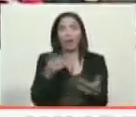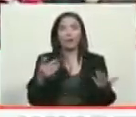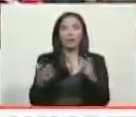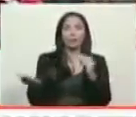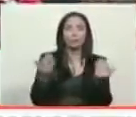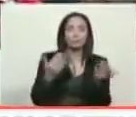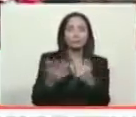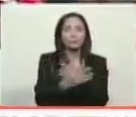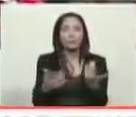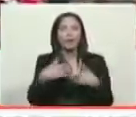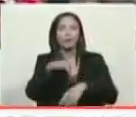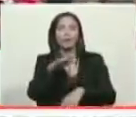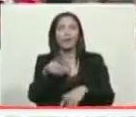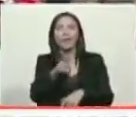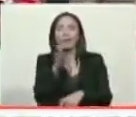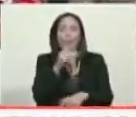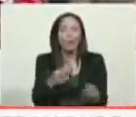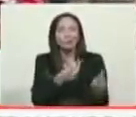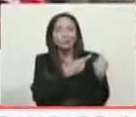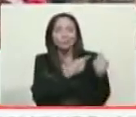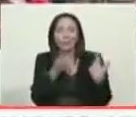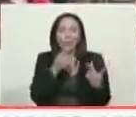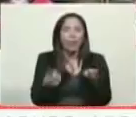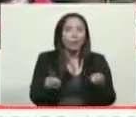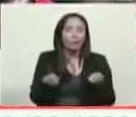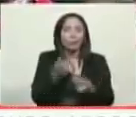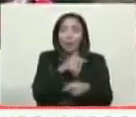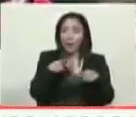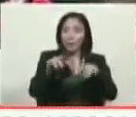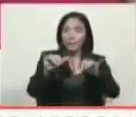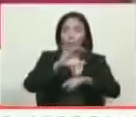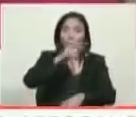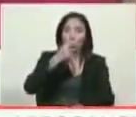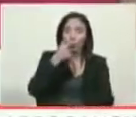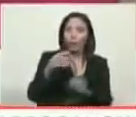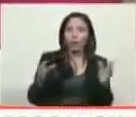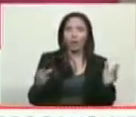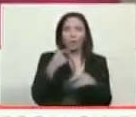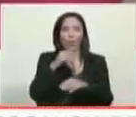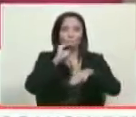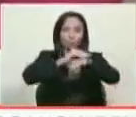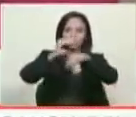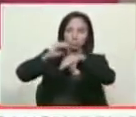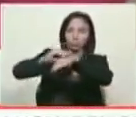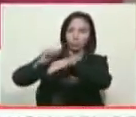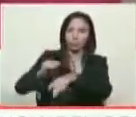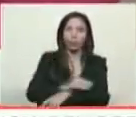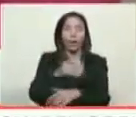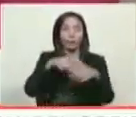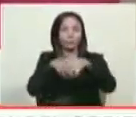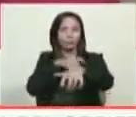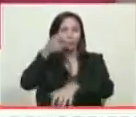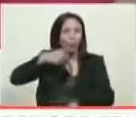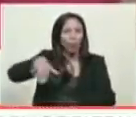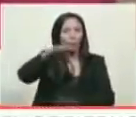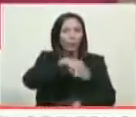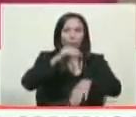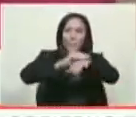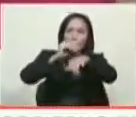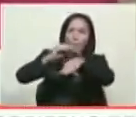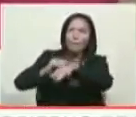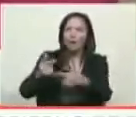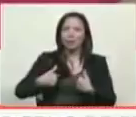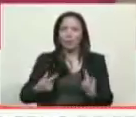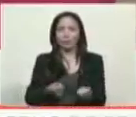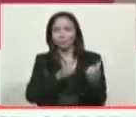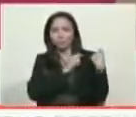un irresponsable que ha llamado hoy a buena parte de la población, pues hacerles creer que él es presidente.